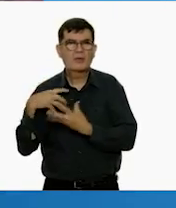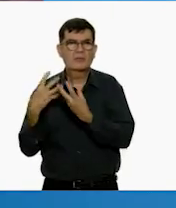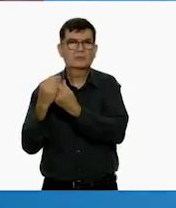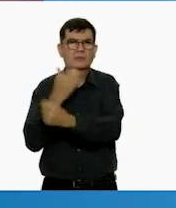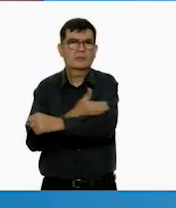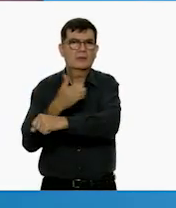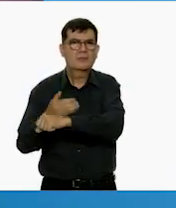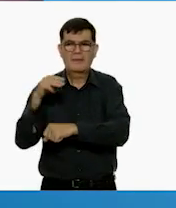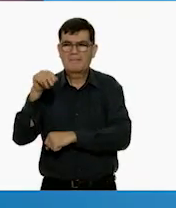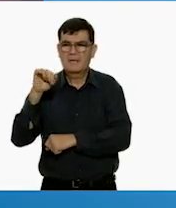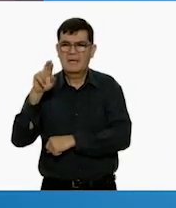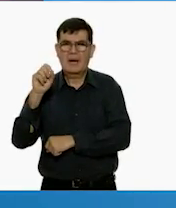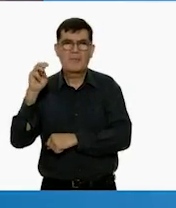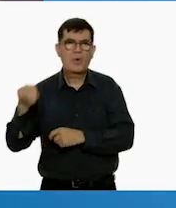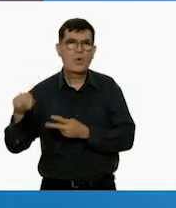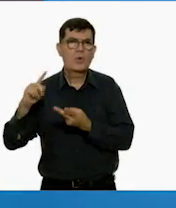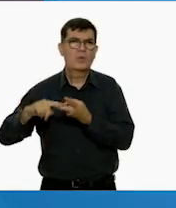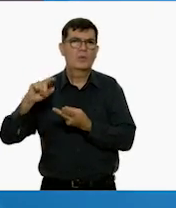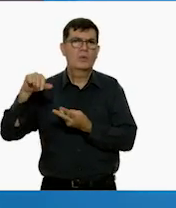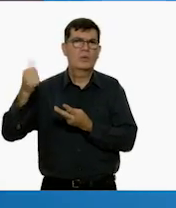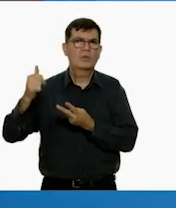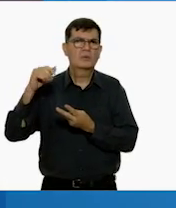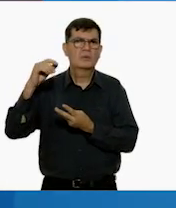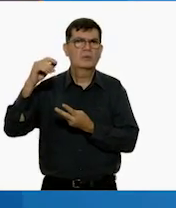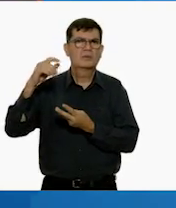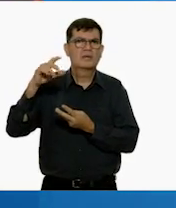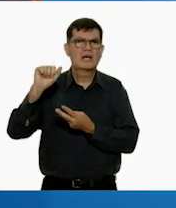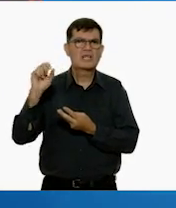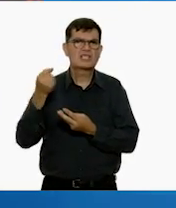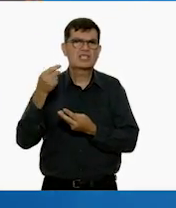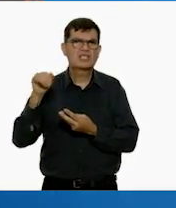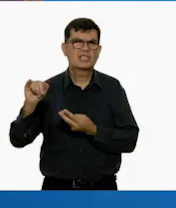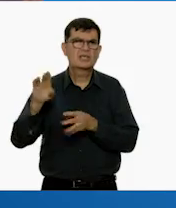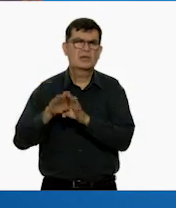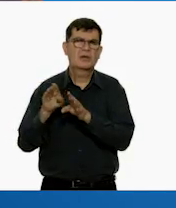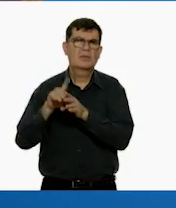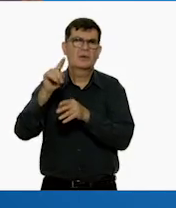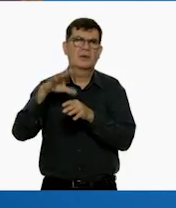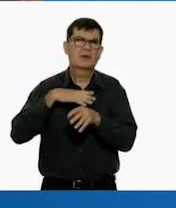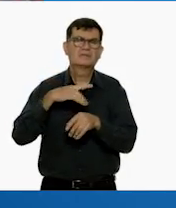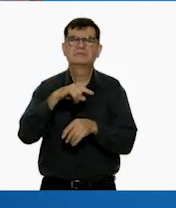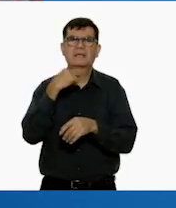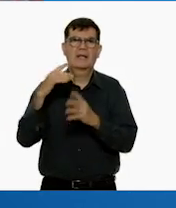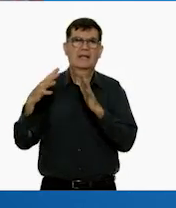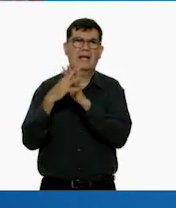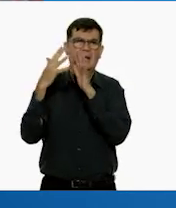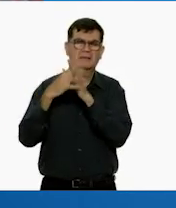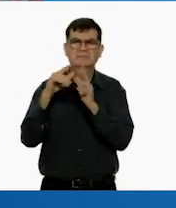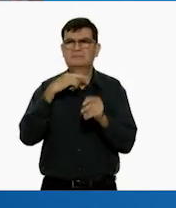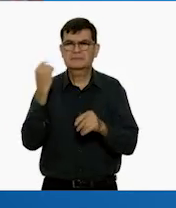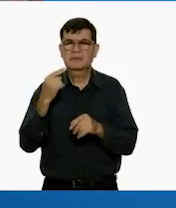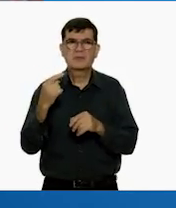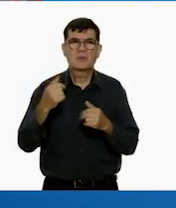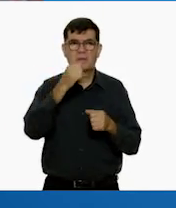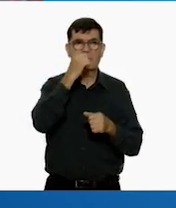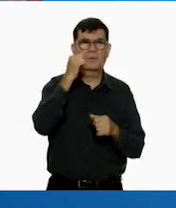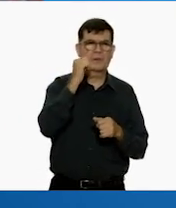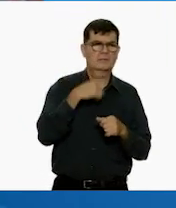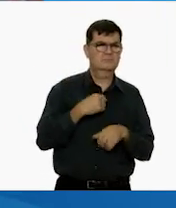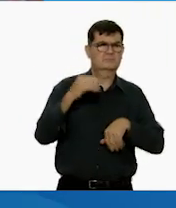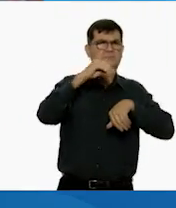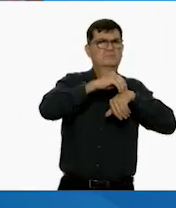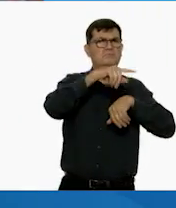de Miramón y del comandante Achille, que era el que perdió la guerra, ¿no? Juárez lo representa